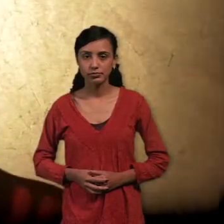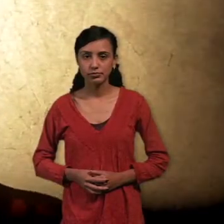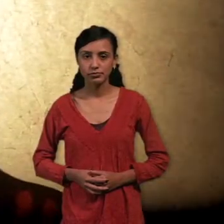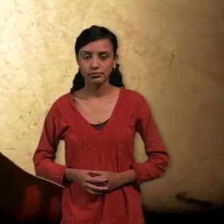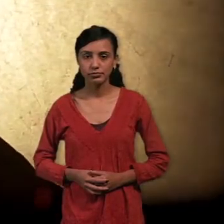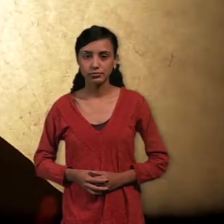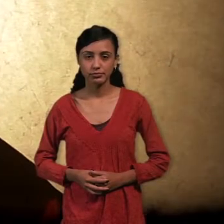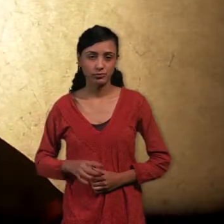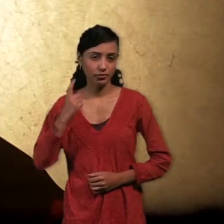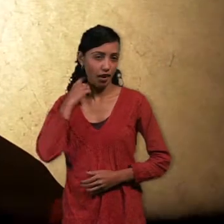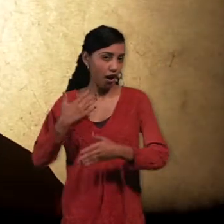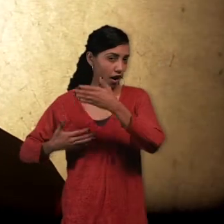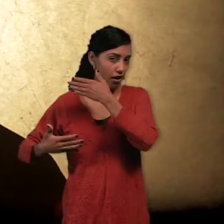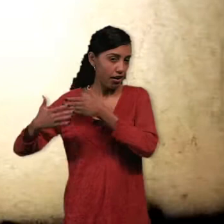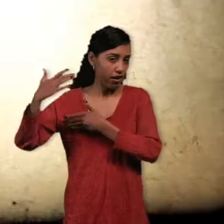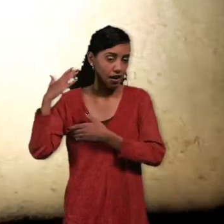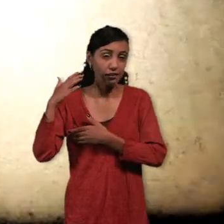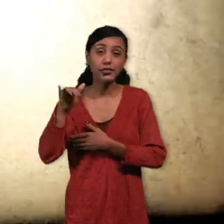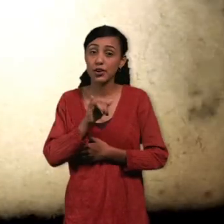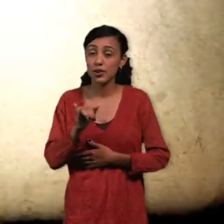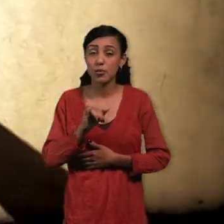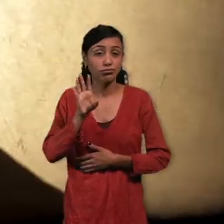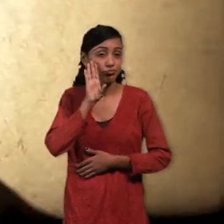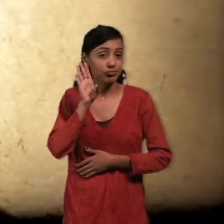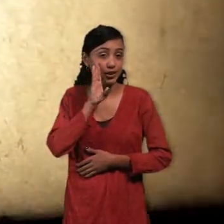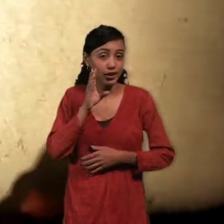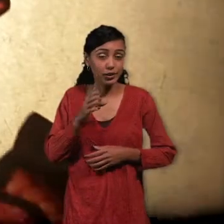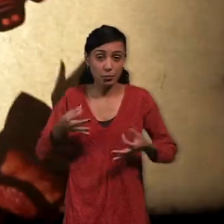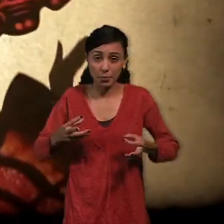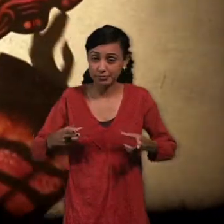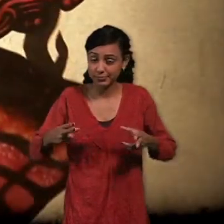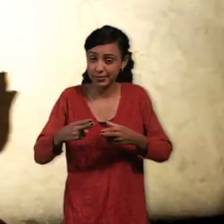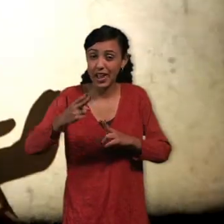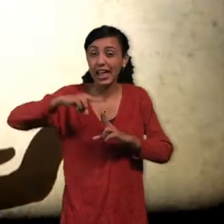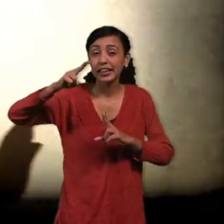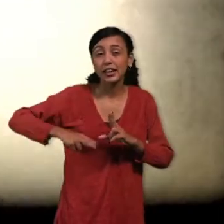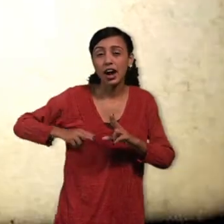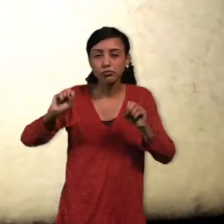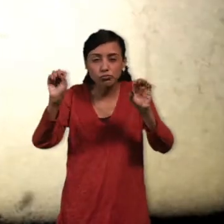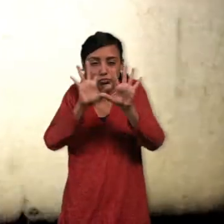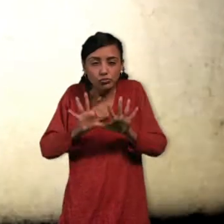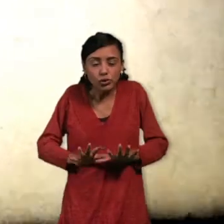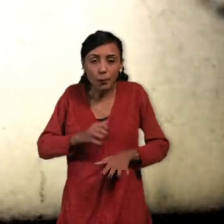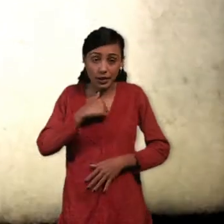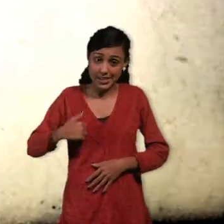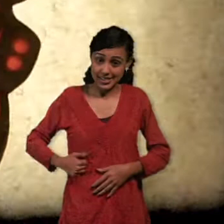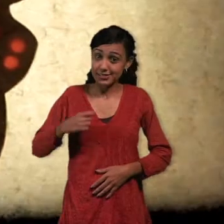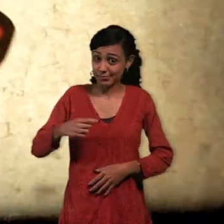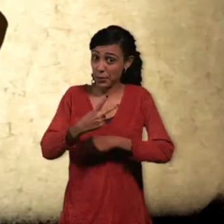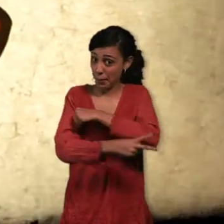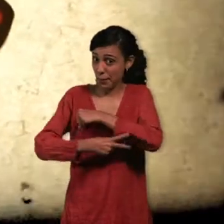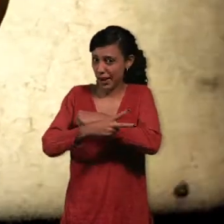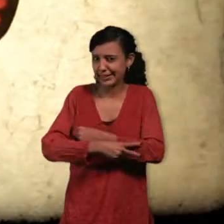Los antecedentes históricos de la animación en papel recortado están en el teatro de sombras chinescas, muy desarrollados en países del oriente